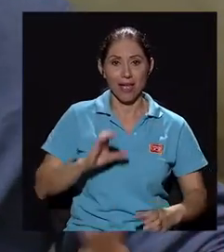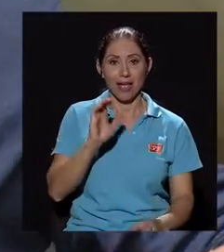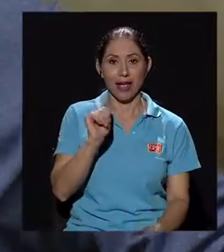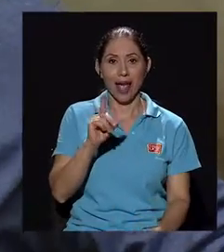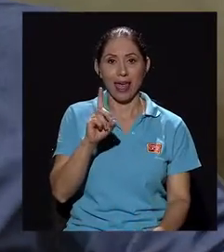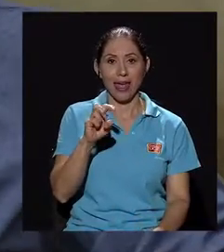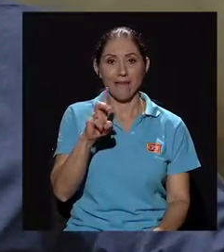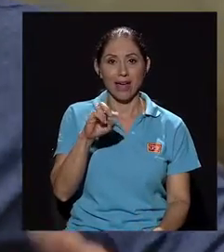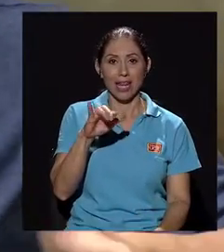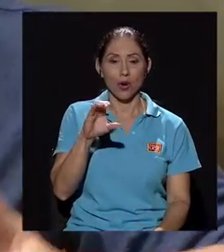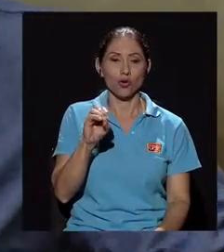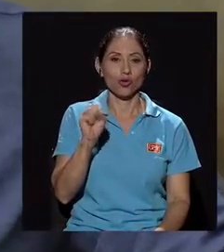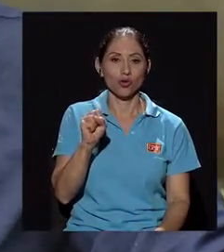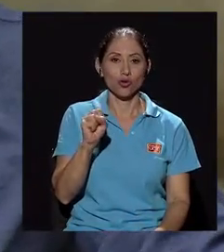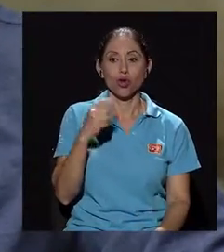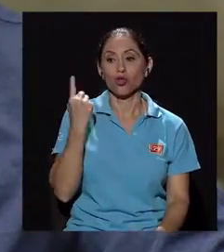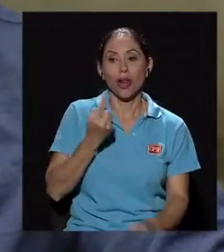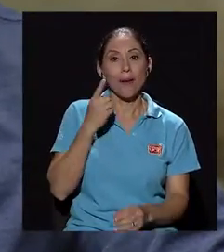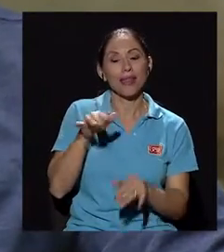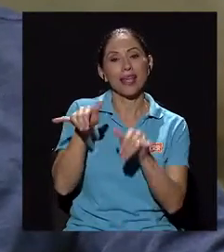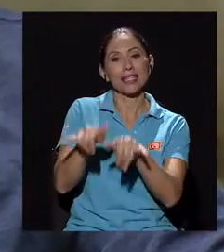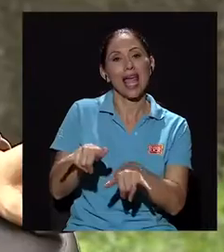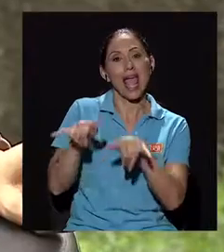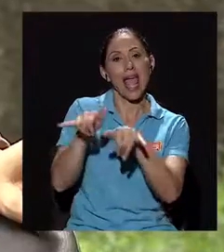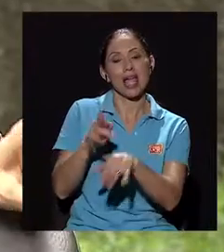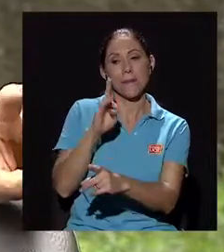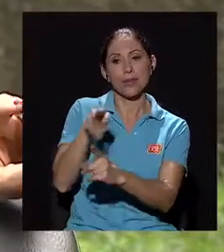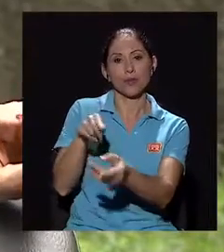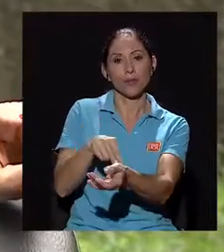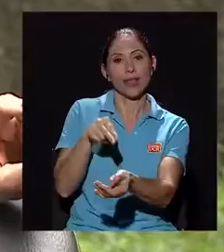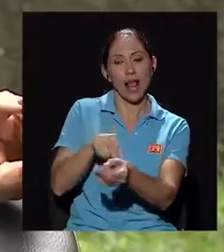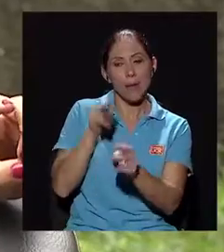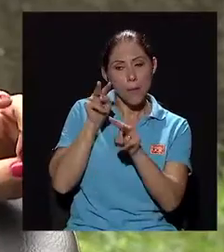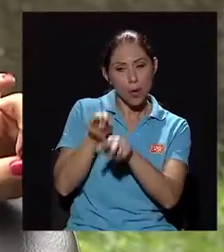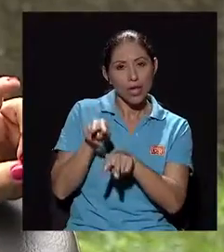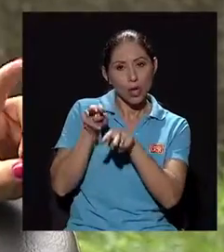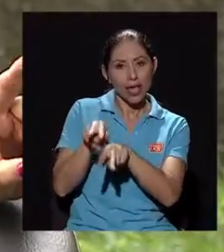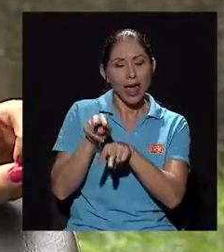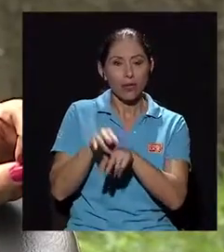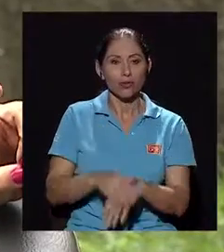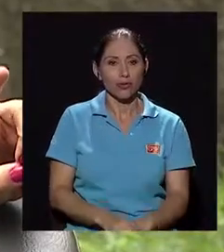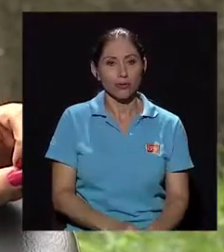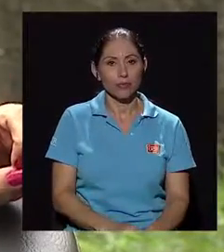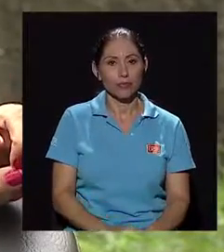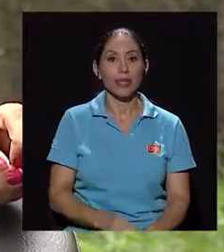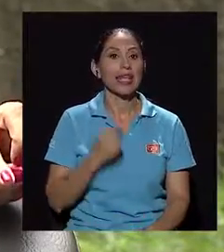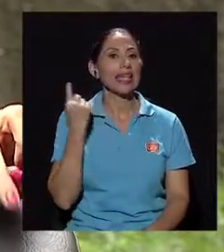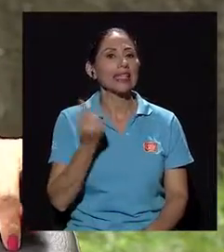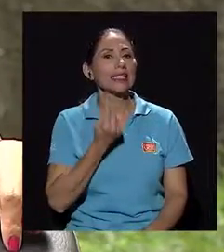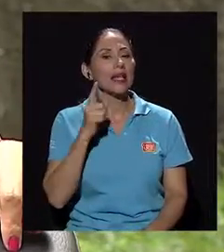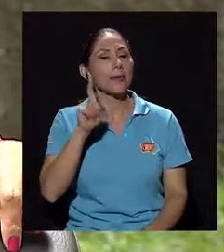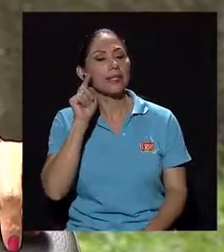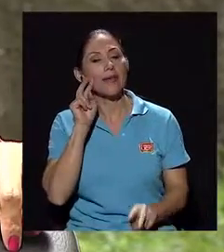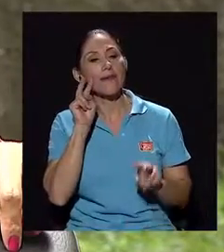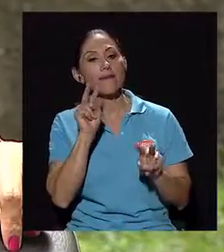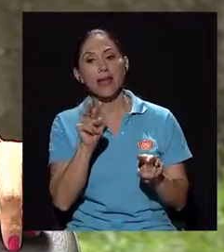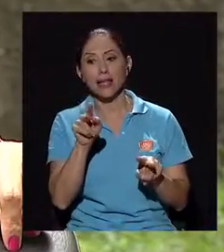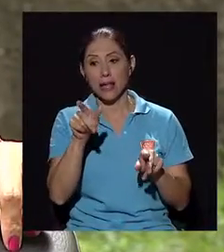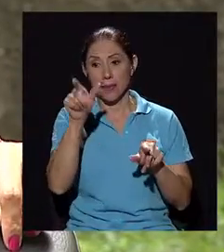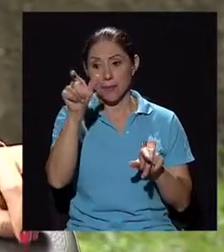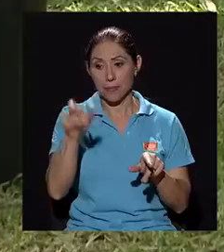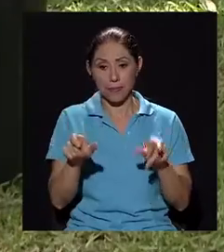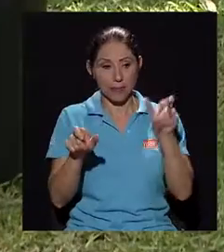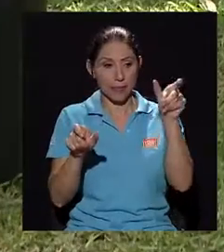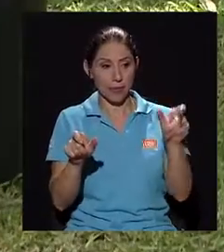ahí dentro del hospital, monitoreados. Y siempre se debe valorar la compatibilidad de las personas.